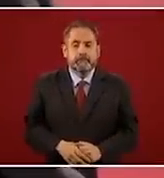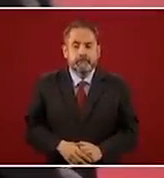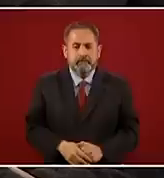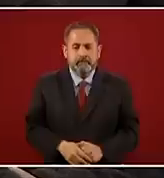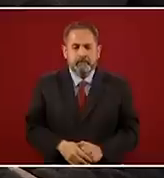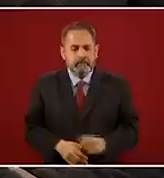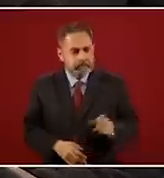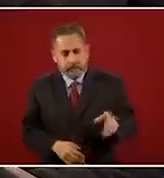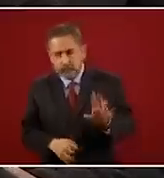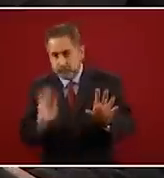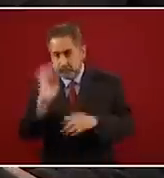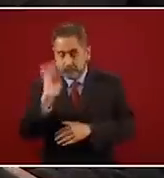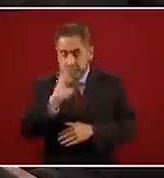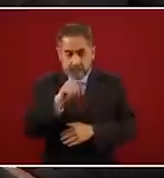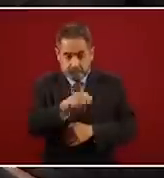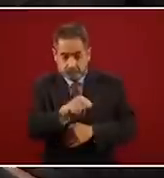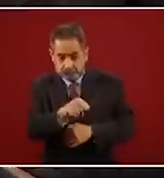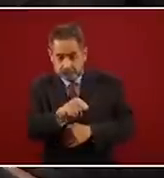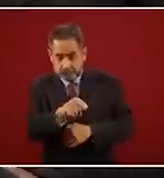Sí, sí, es